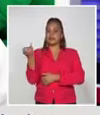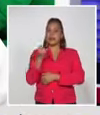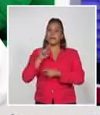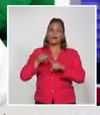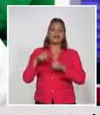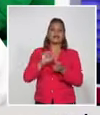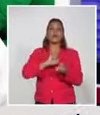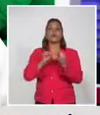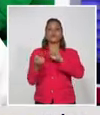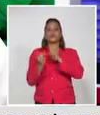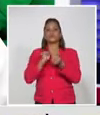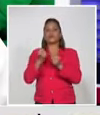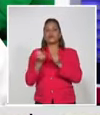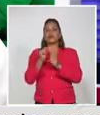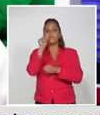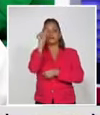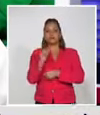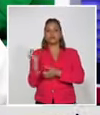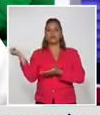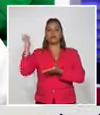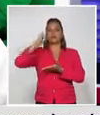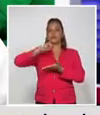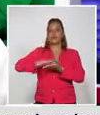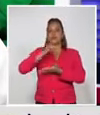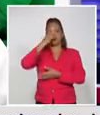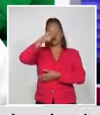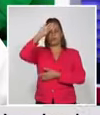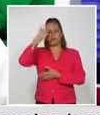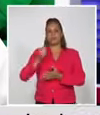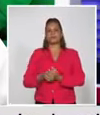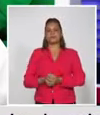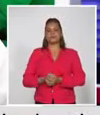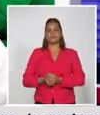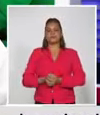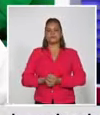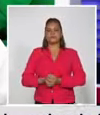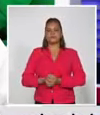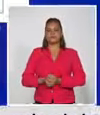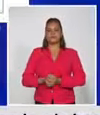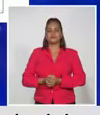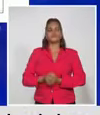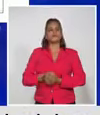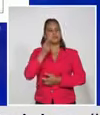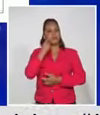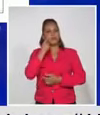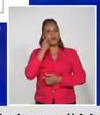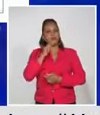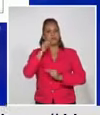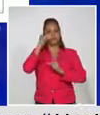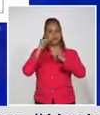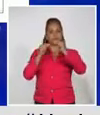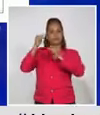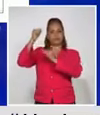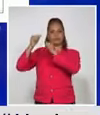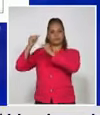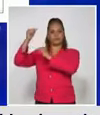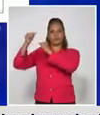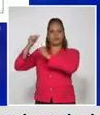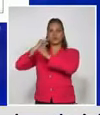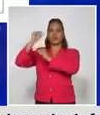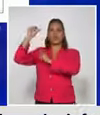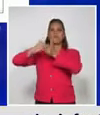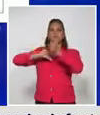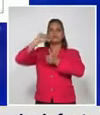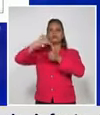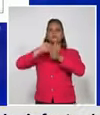regulación de los viajeros que arriban a Cuba. Esto hace, se puede ver en el gráfico, cómo es el comportamiento